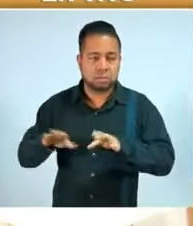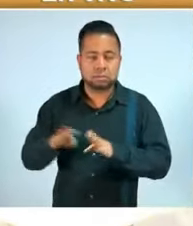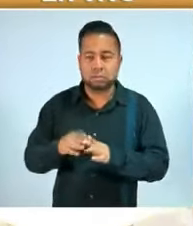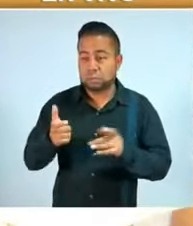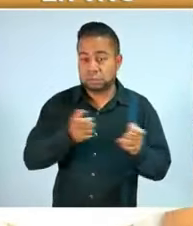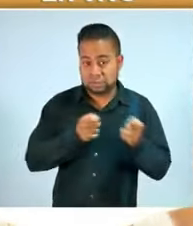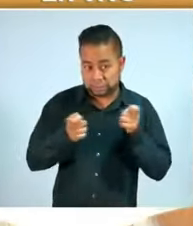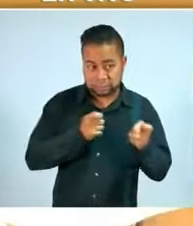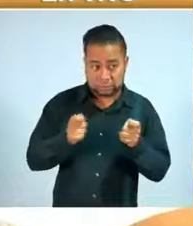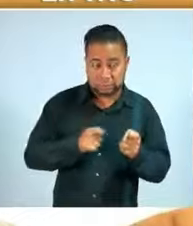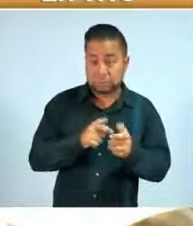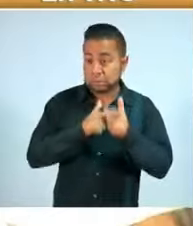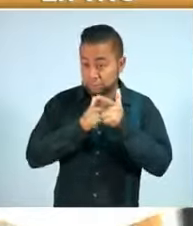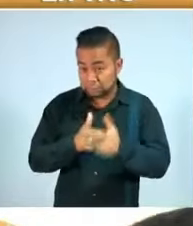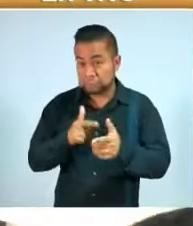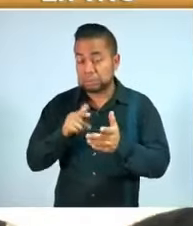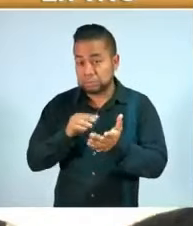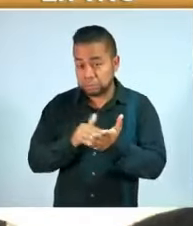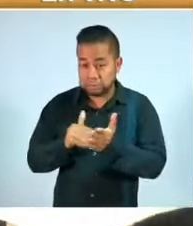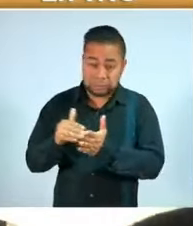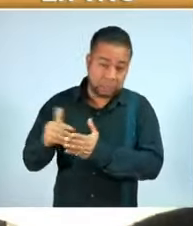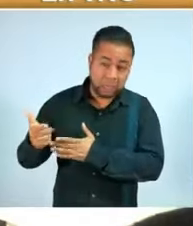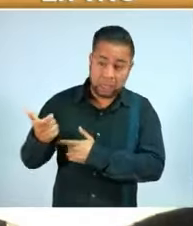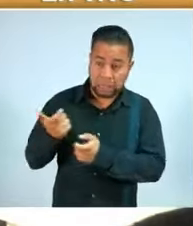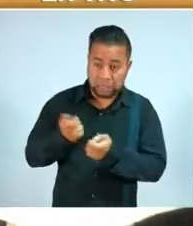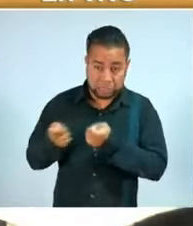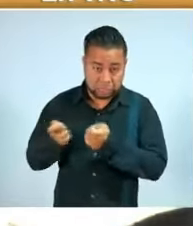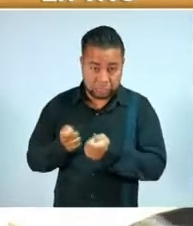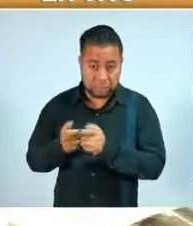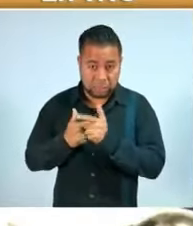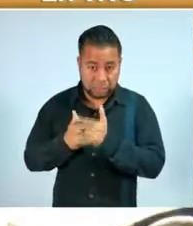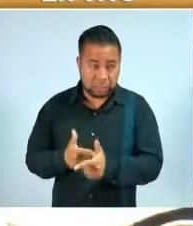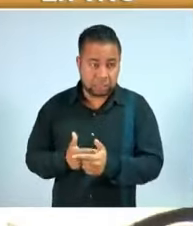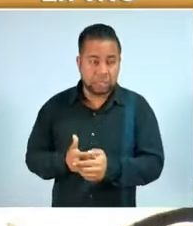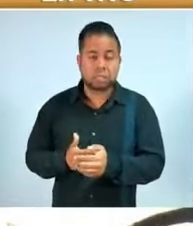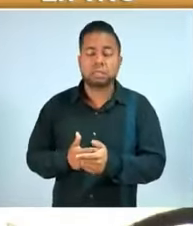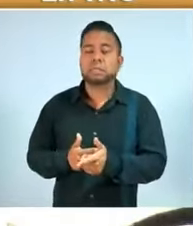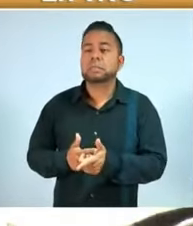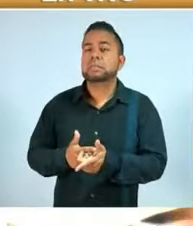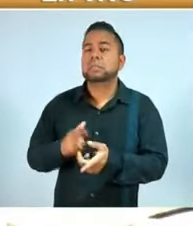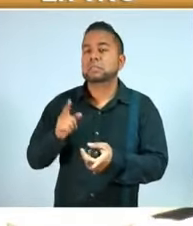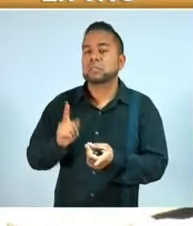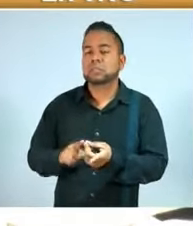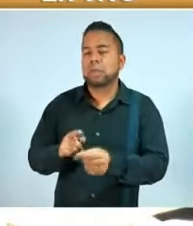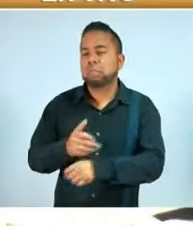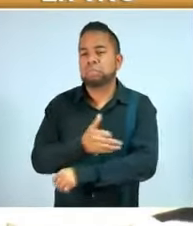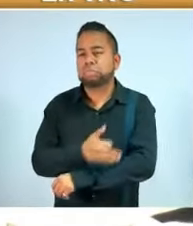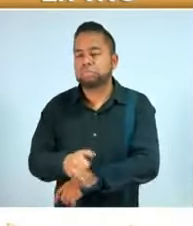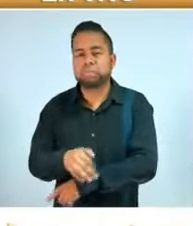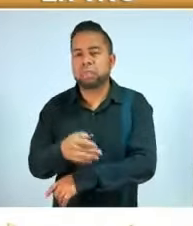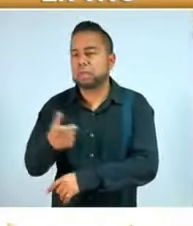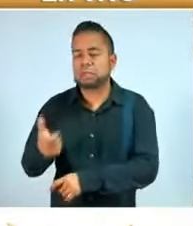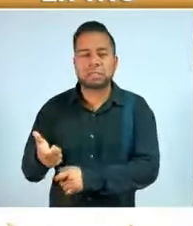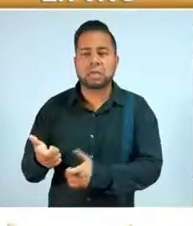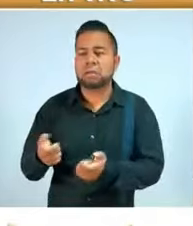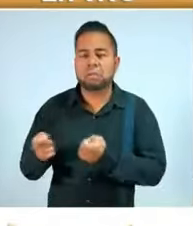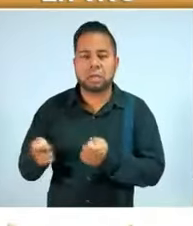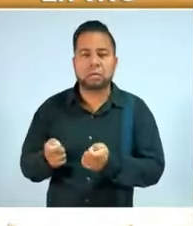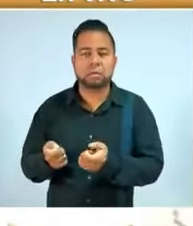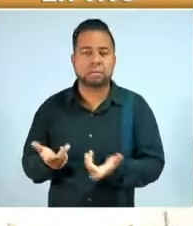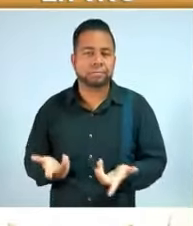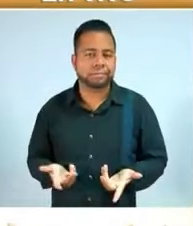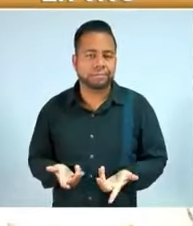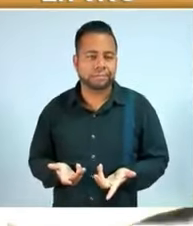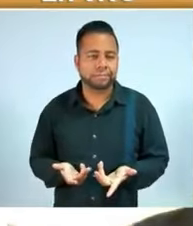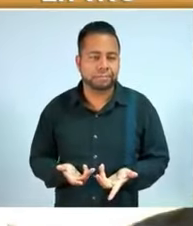y que seguirá manejando millones de pesos y está en un proceso de desvío de recursos, obviamente que